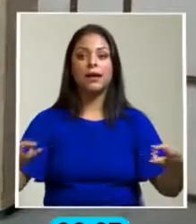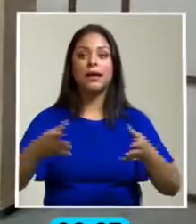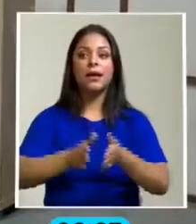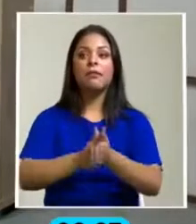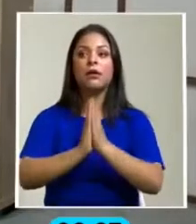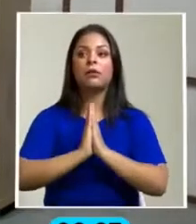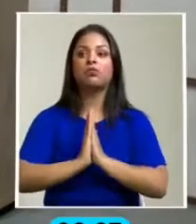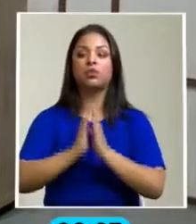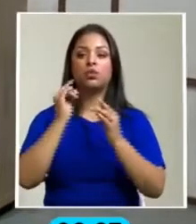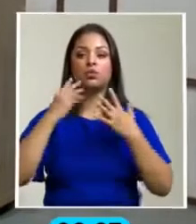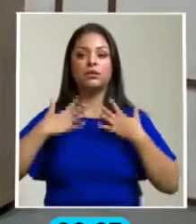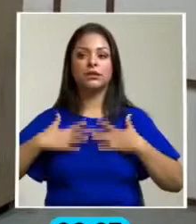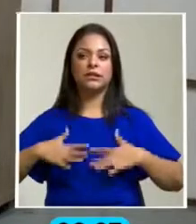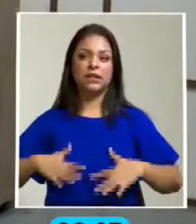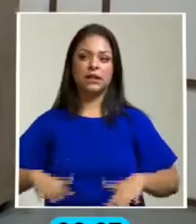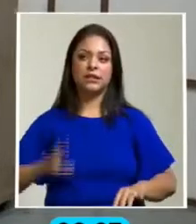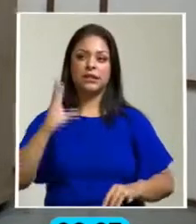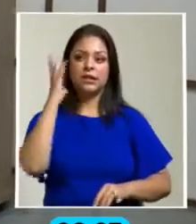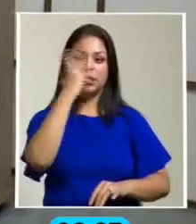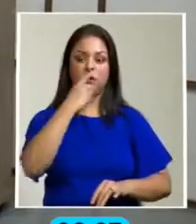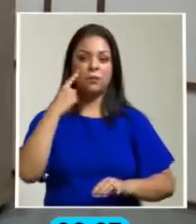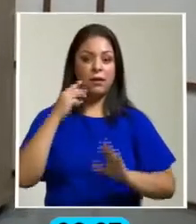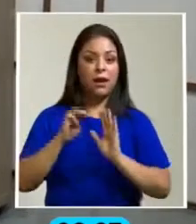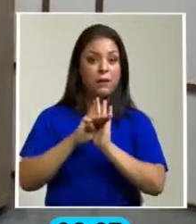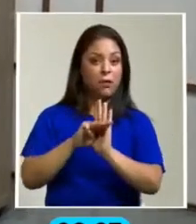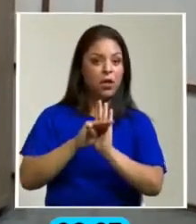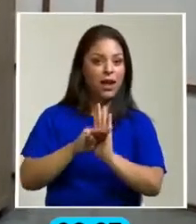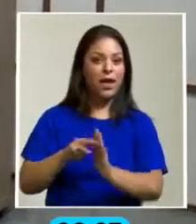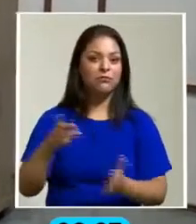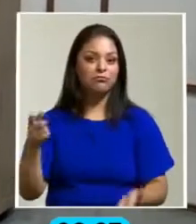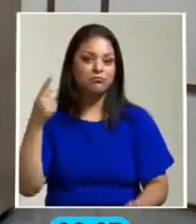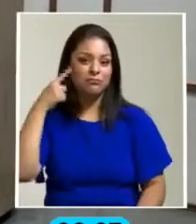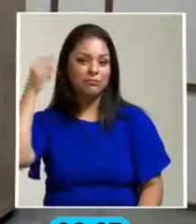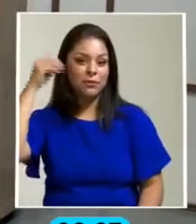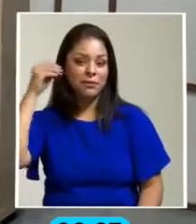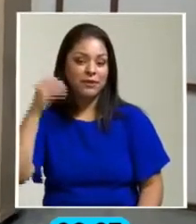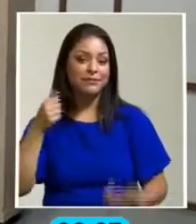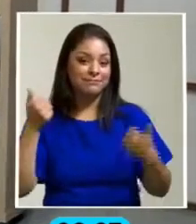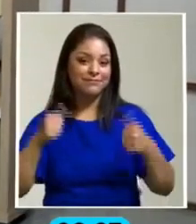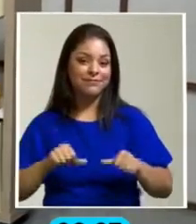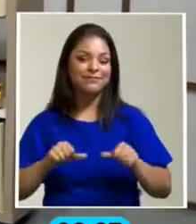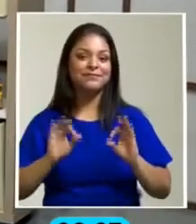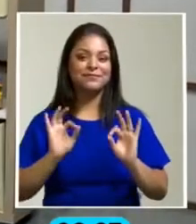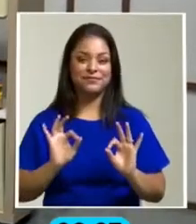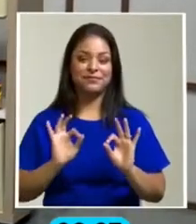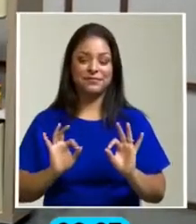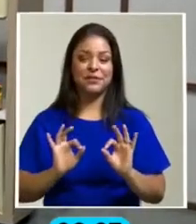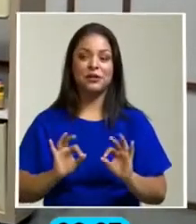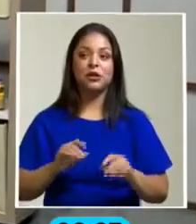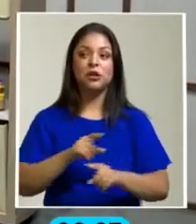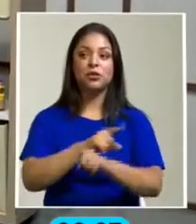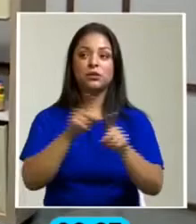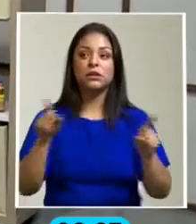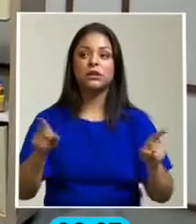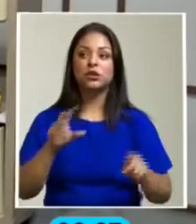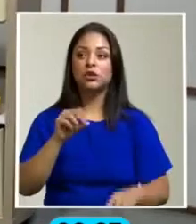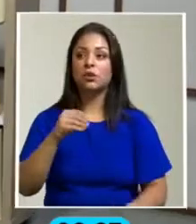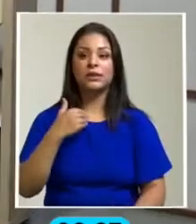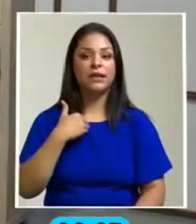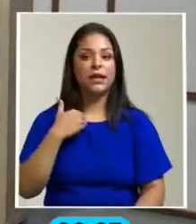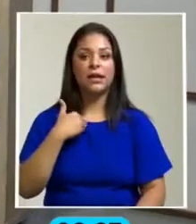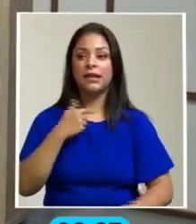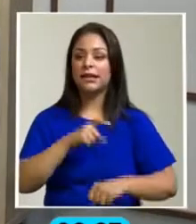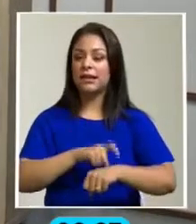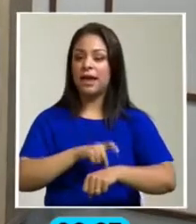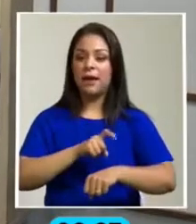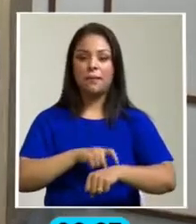trajes bien hermosos para modelar. ¿Qué les parece, niños y niñas? ¿De acuerdo? Si ustedes no han tenido tiempo de elaborar entonces